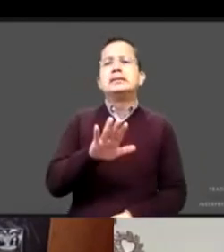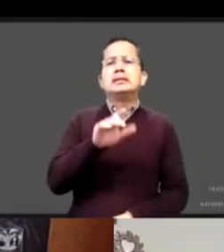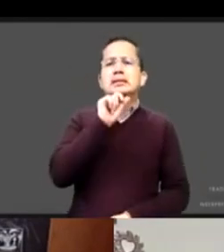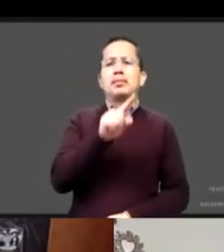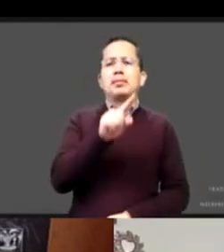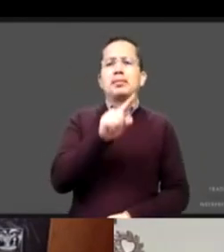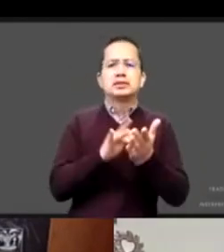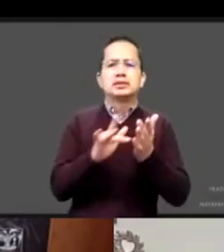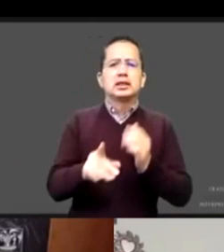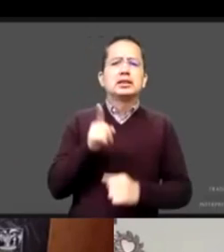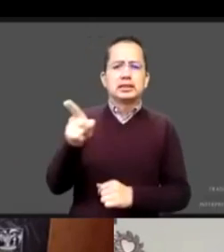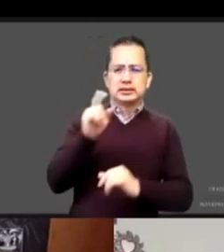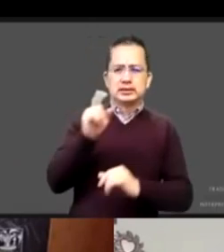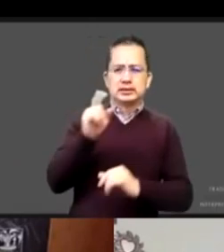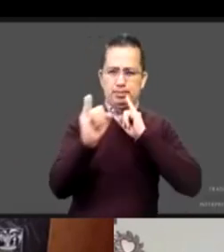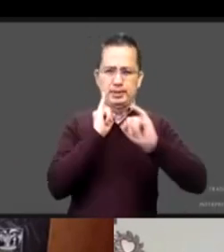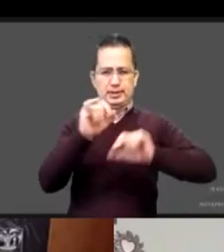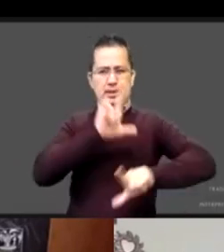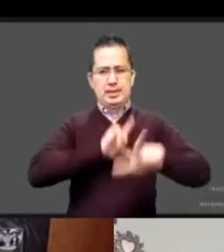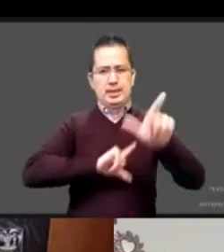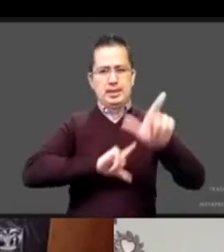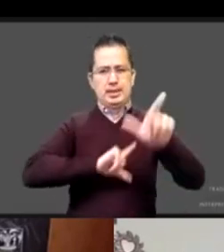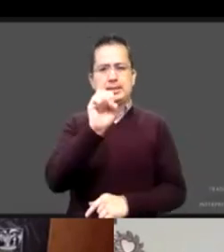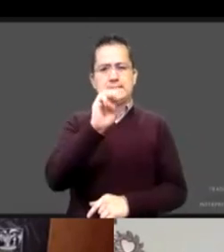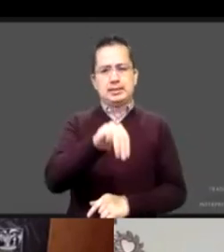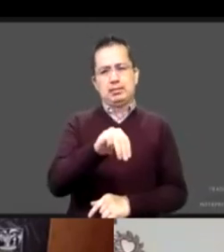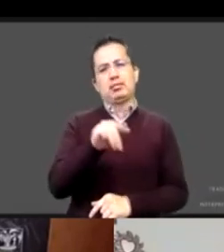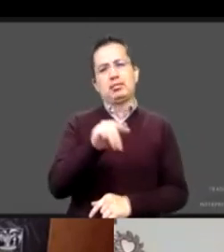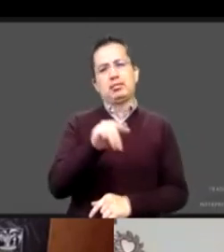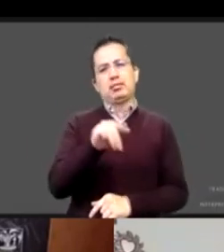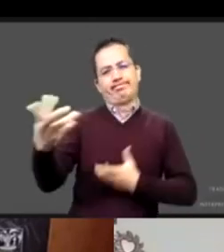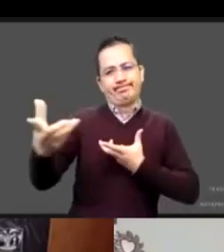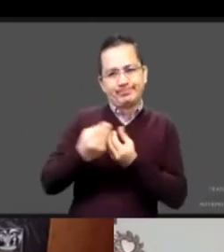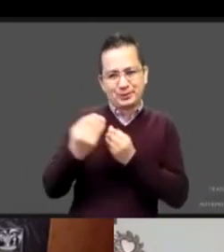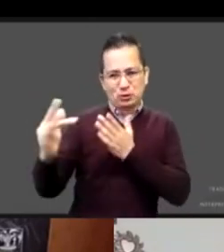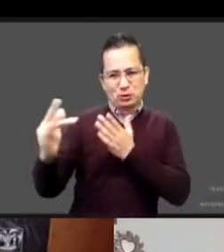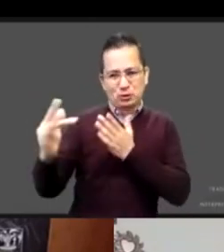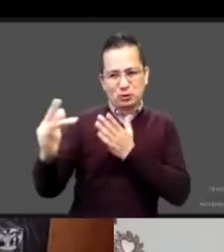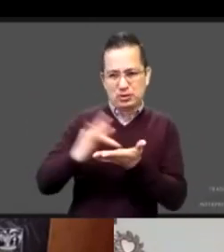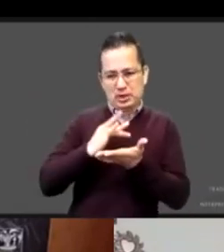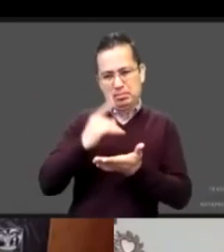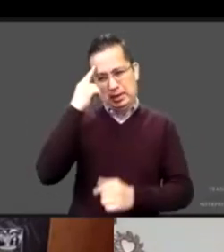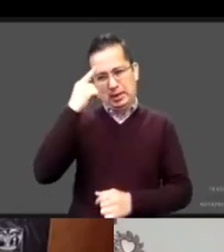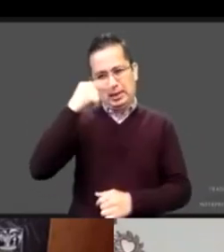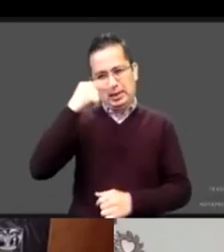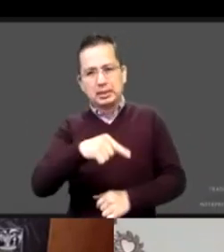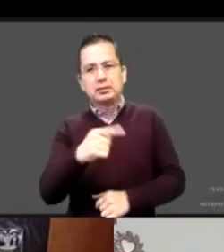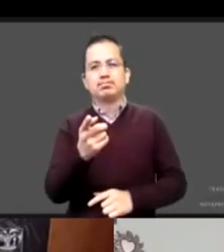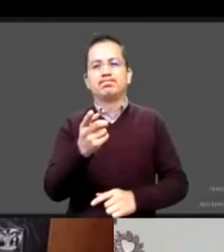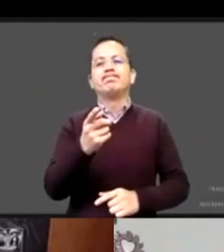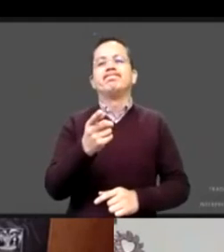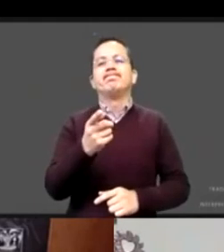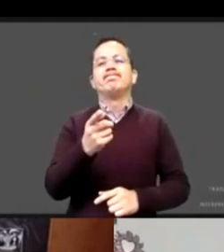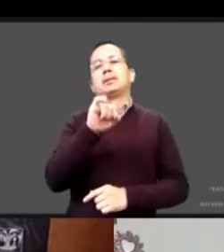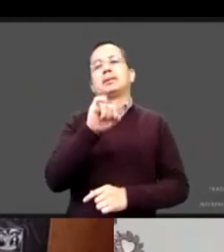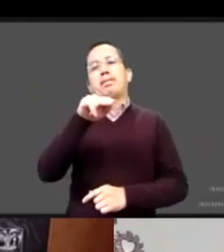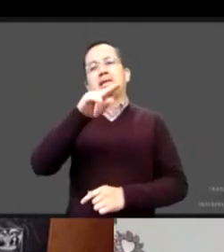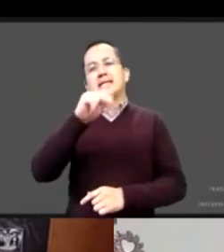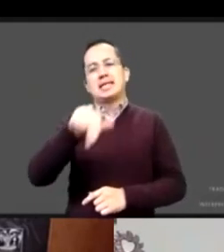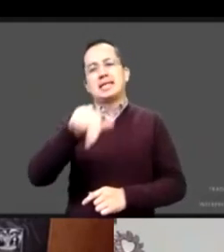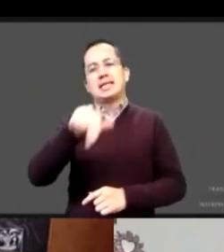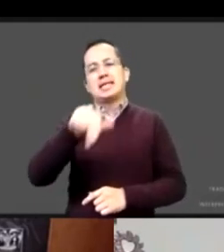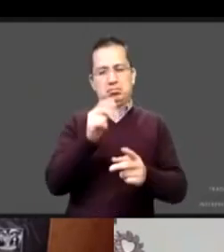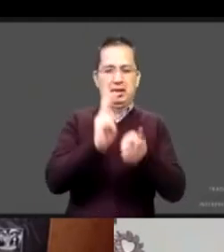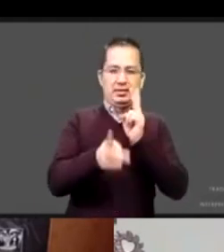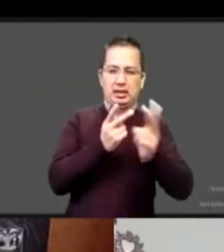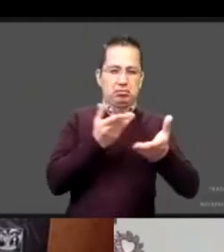señas mexicanas que nos están apoyando en cada una de las transmisiones. Para hablar de participación, hoy tenemos a